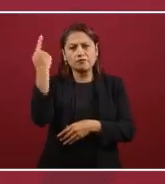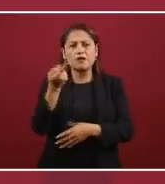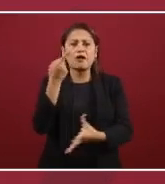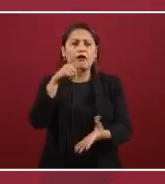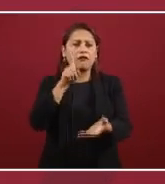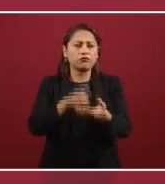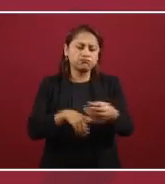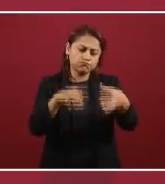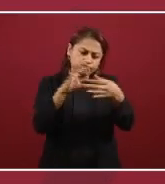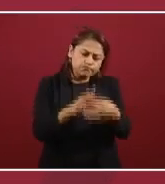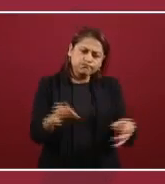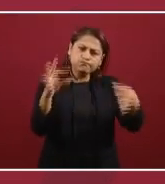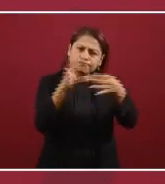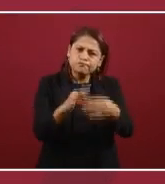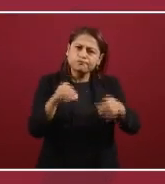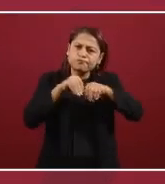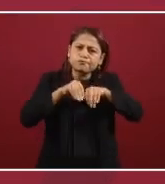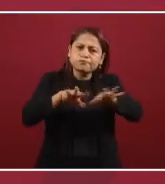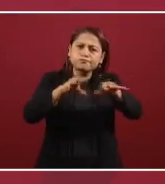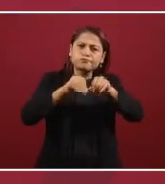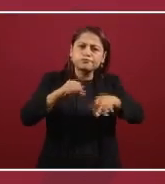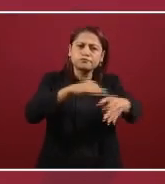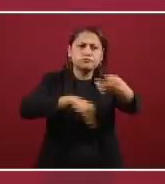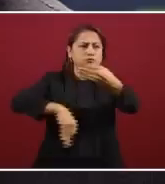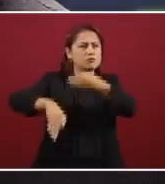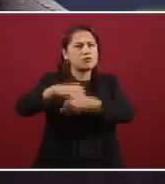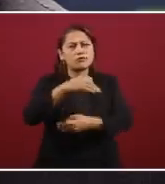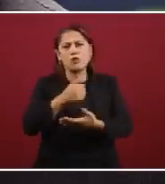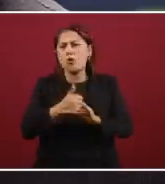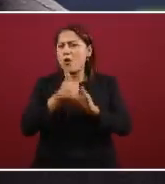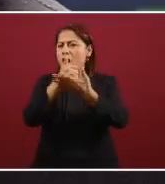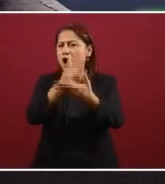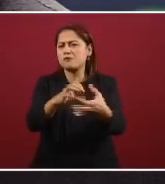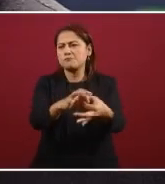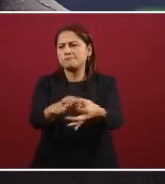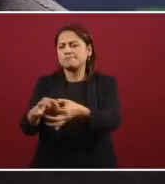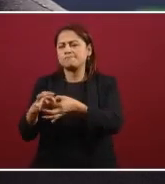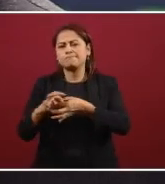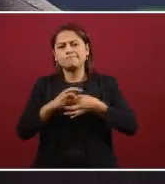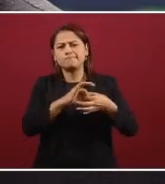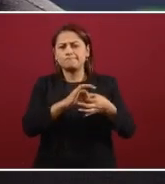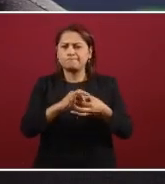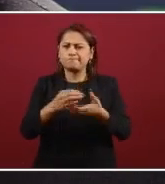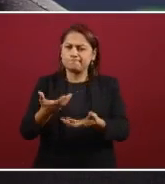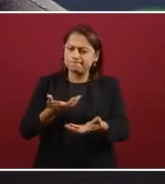que todos ayudemos. Esa ayuda mutua es